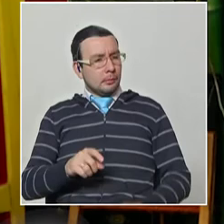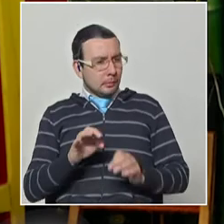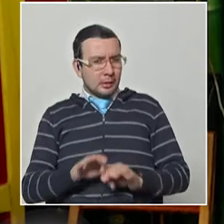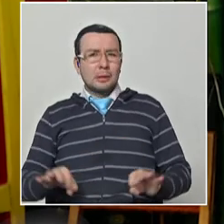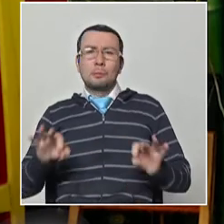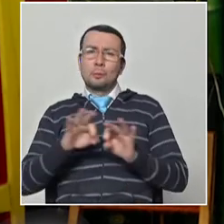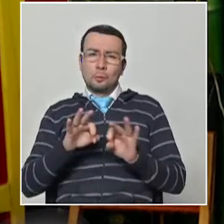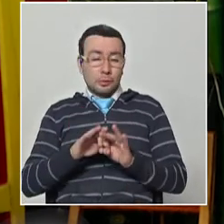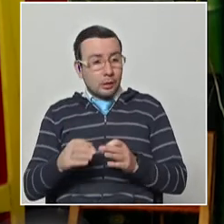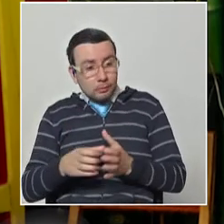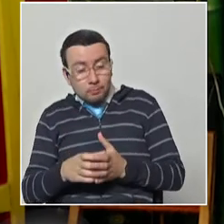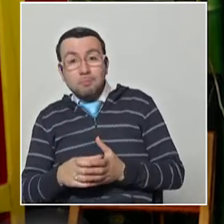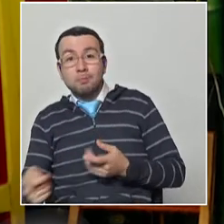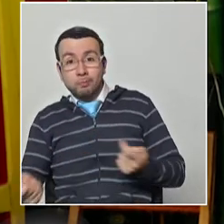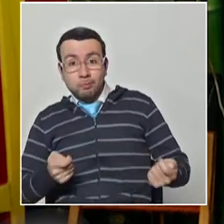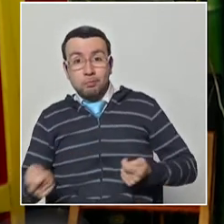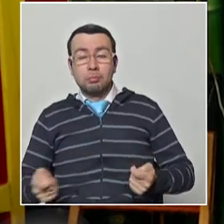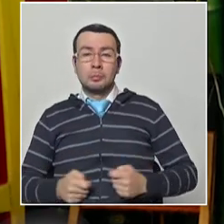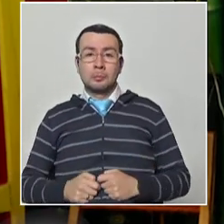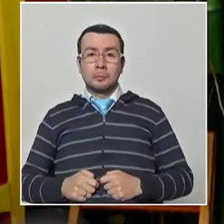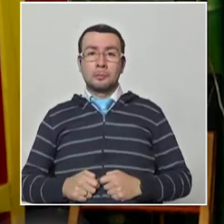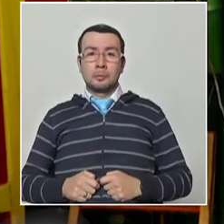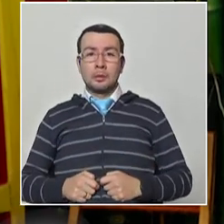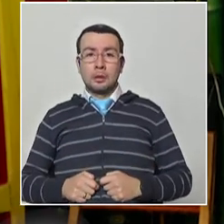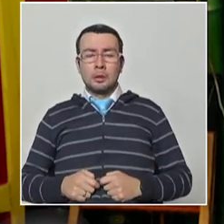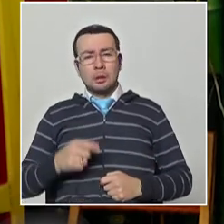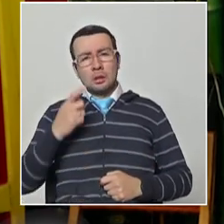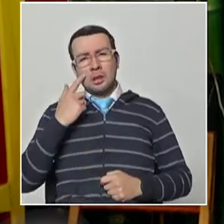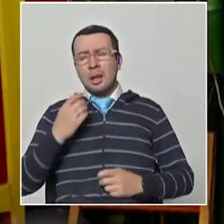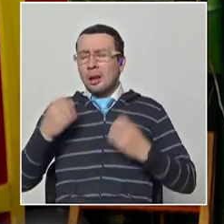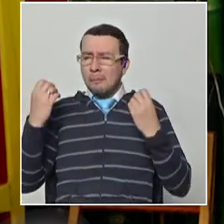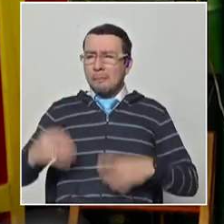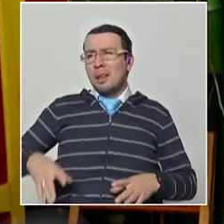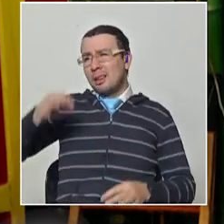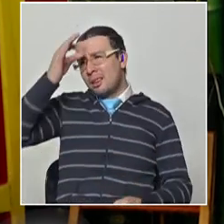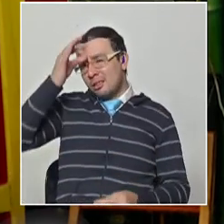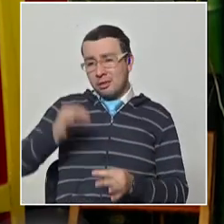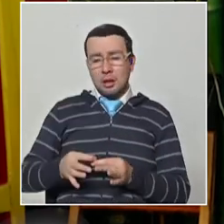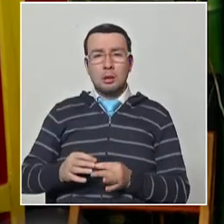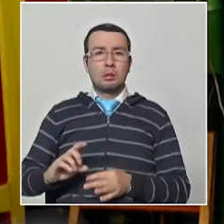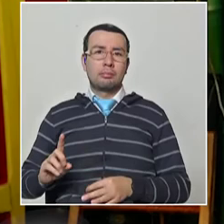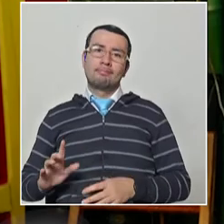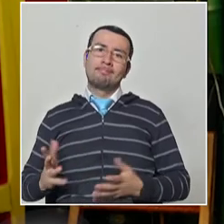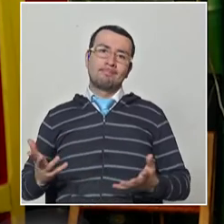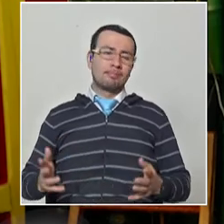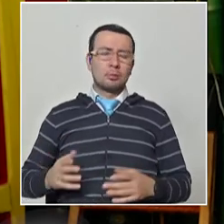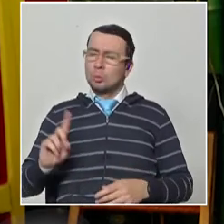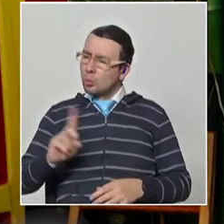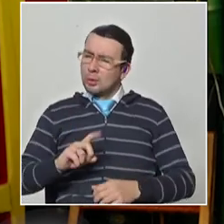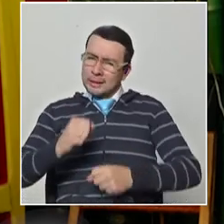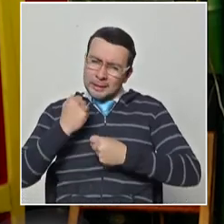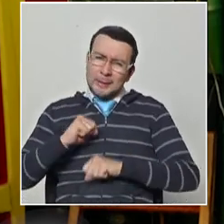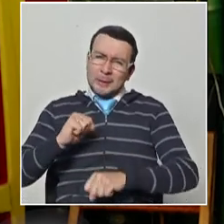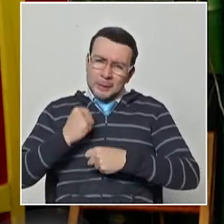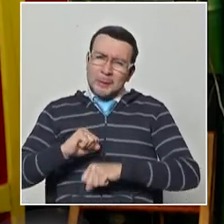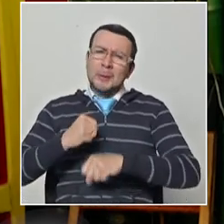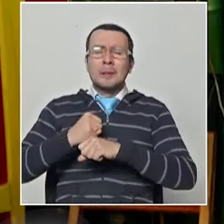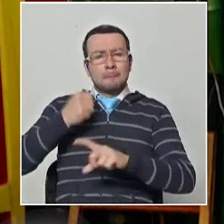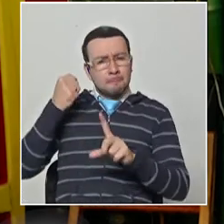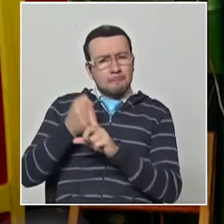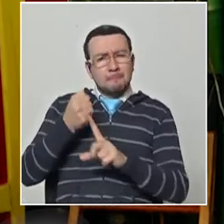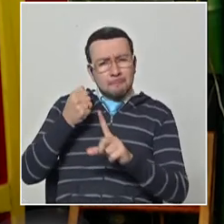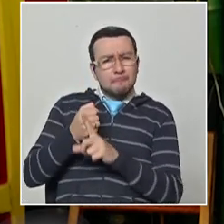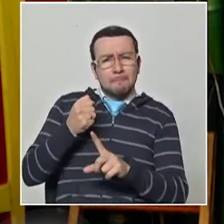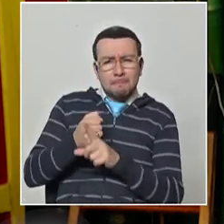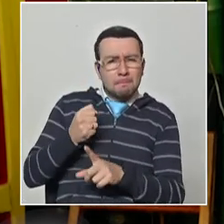esa barrera de la pérdida de fe cuando se pierde la vella no hay nada más que perder uno tiene que insistir persistir